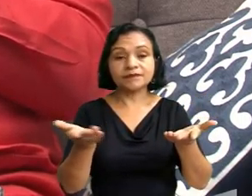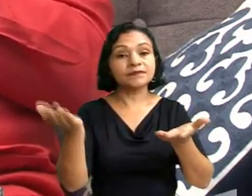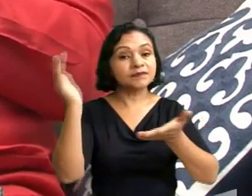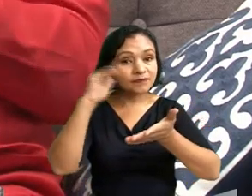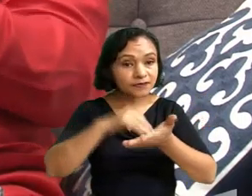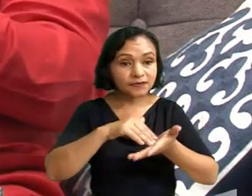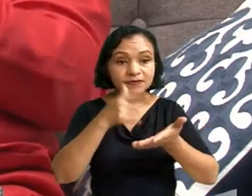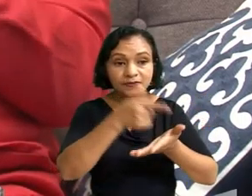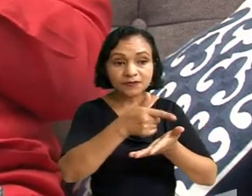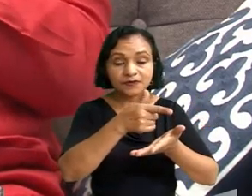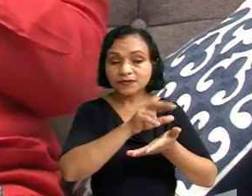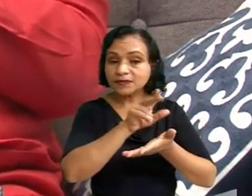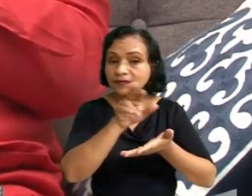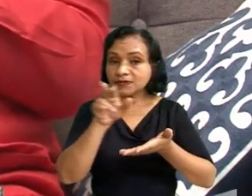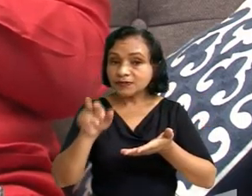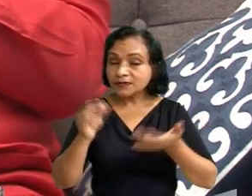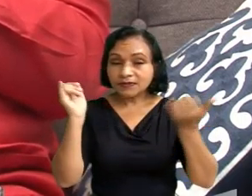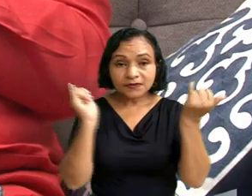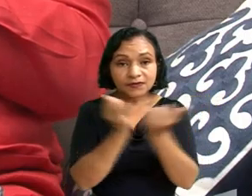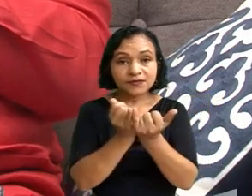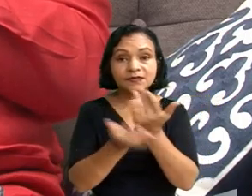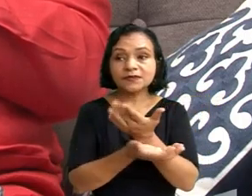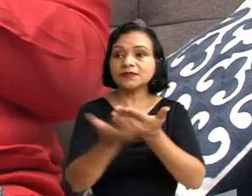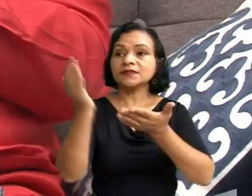sobre estos mismos dentro